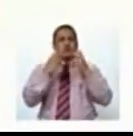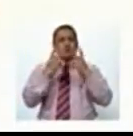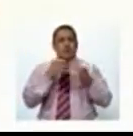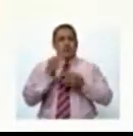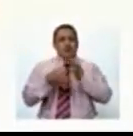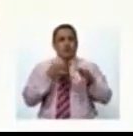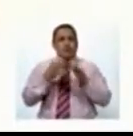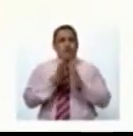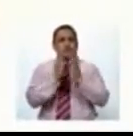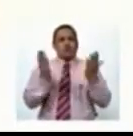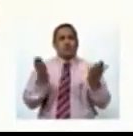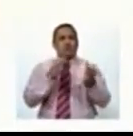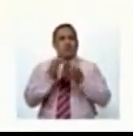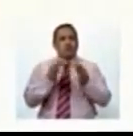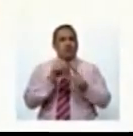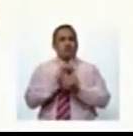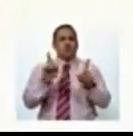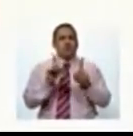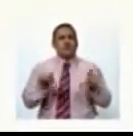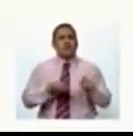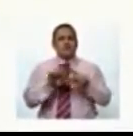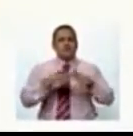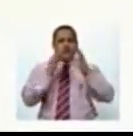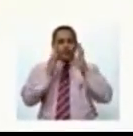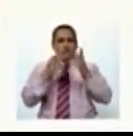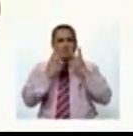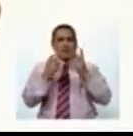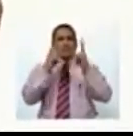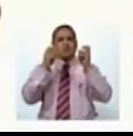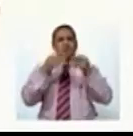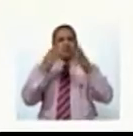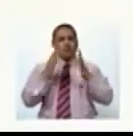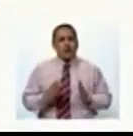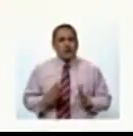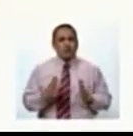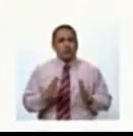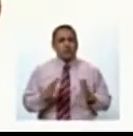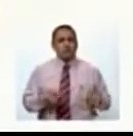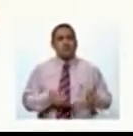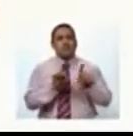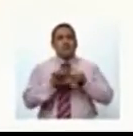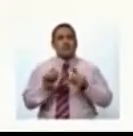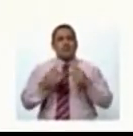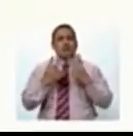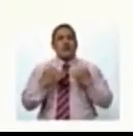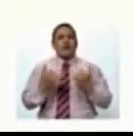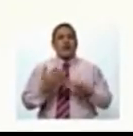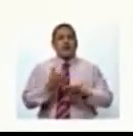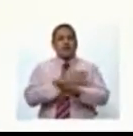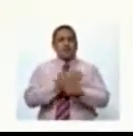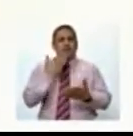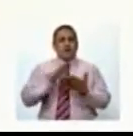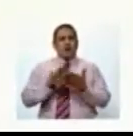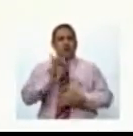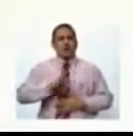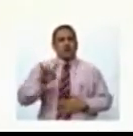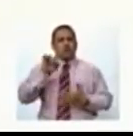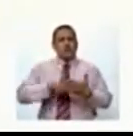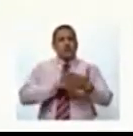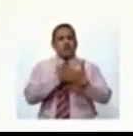la Constitución española. No están muy preocupados por eso. Ellos están muy preocupados con el tema del formalismo, con que, en fin, inclusive hacen un mal uso de la